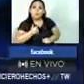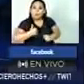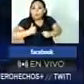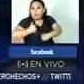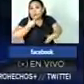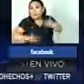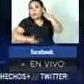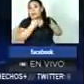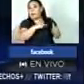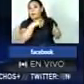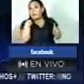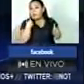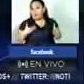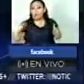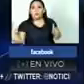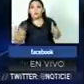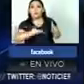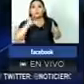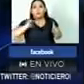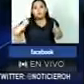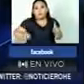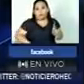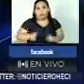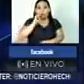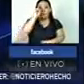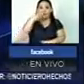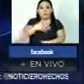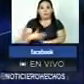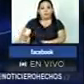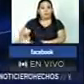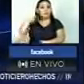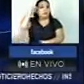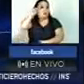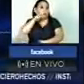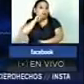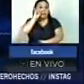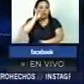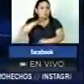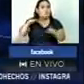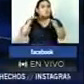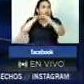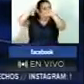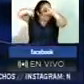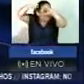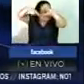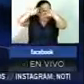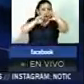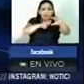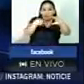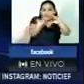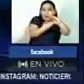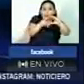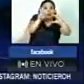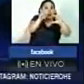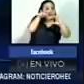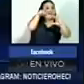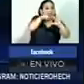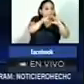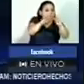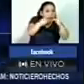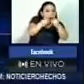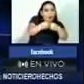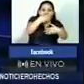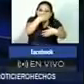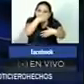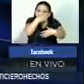letal por nuestra fuerza pública. El presidente Bukele se refirió además al video que circula en redes sociales en el que supuestos miembros de